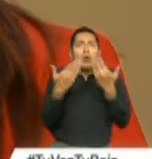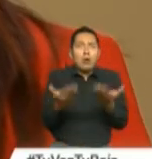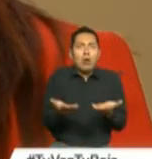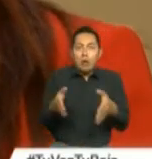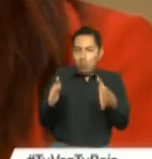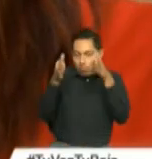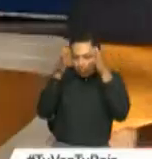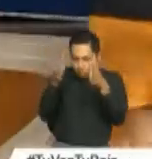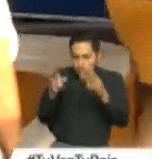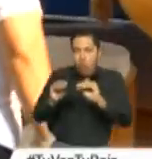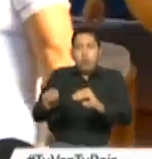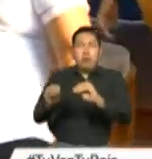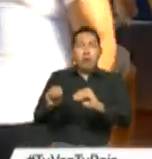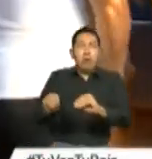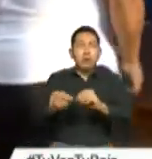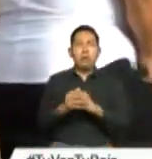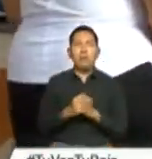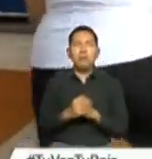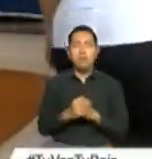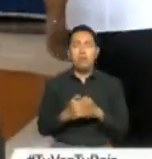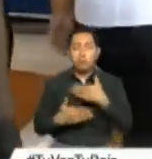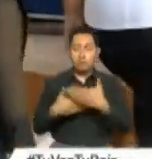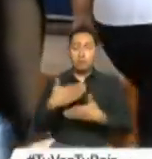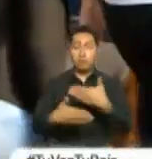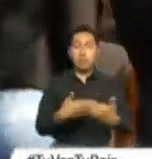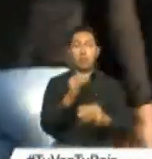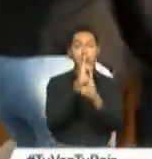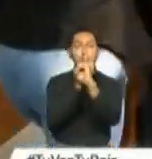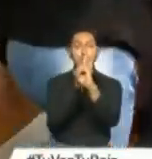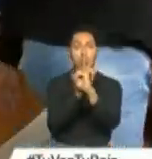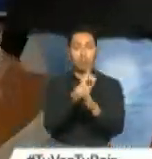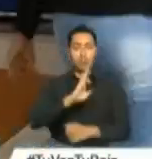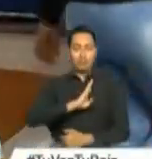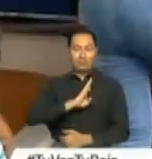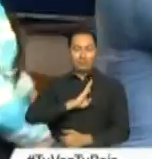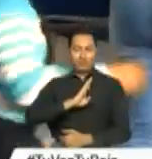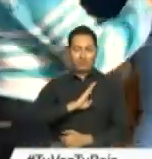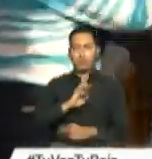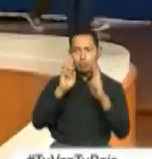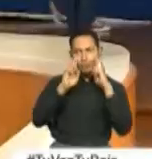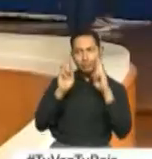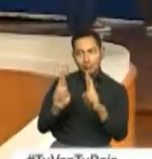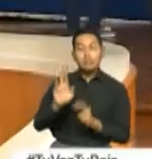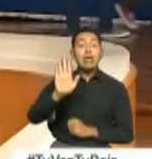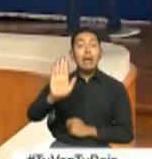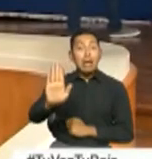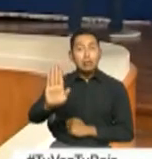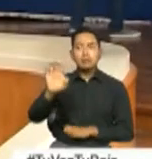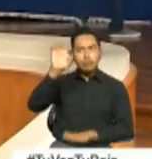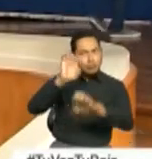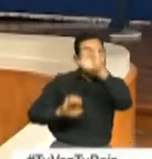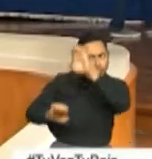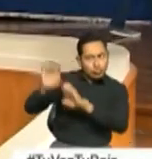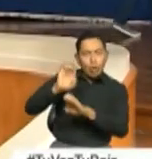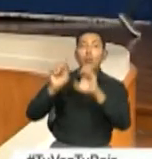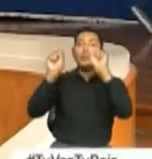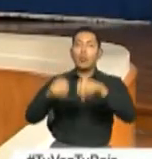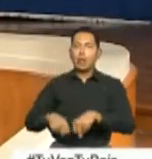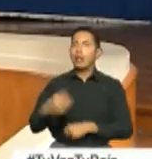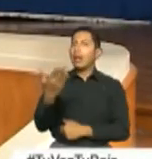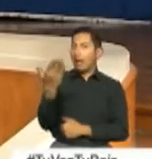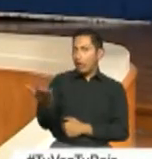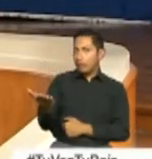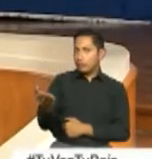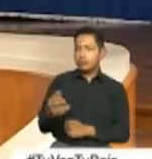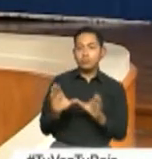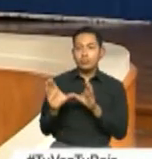y CNH. Para este proceso, los institutos tecnológicos son reconocidos como organismos evaluadores de la conformidad u